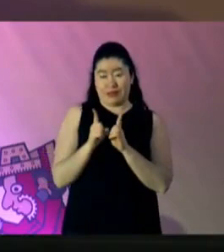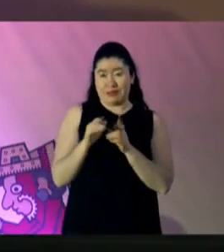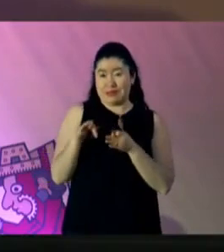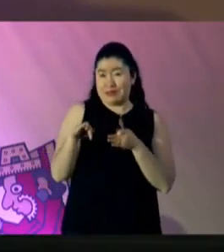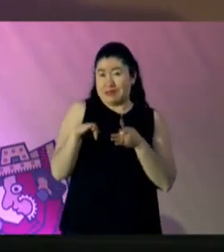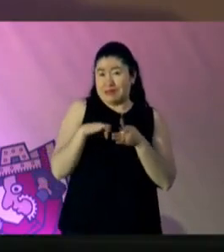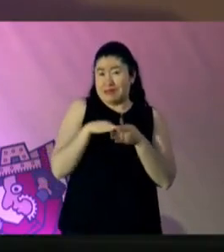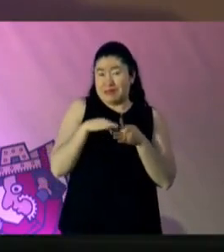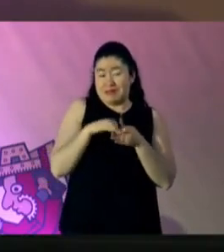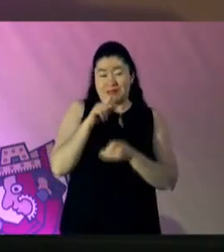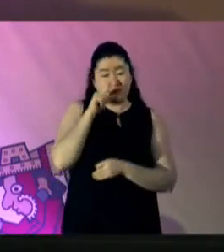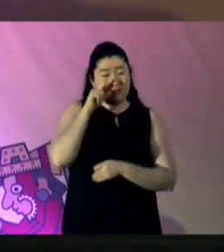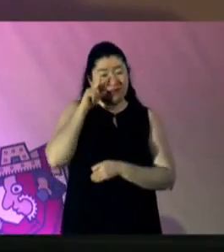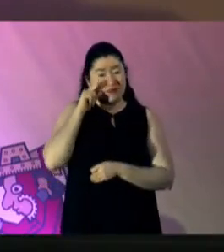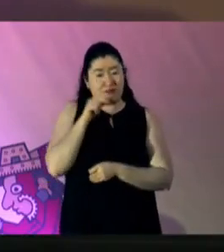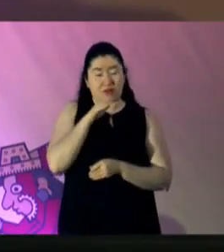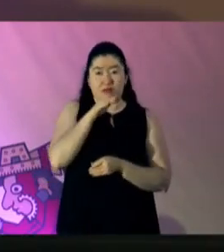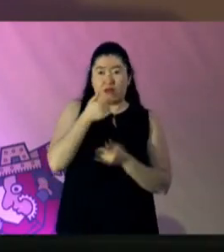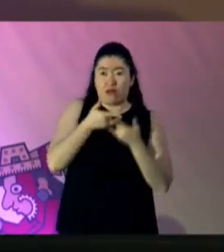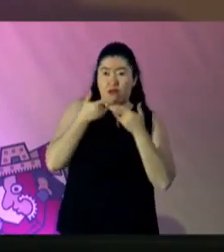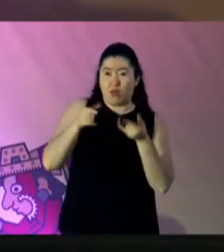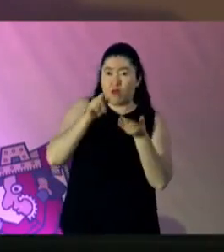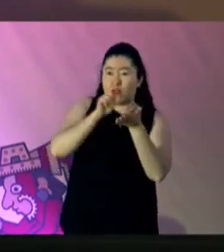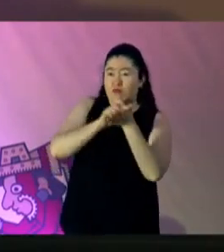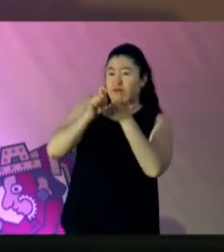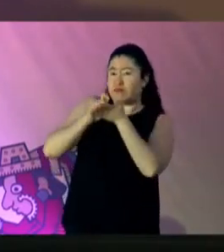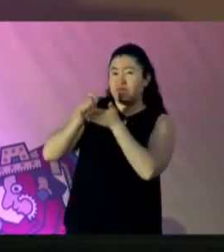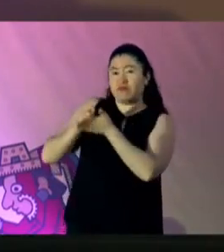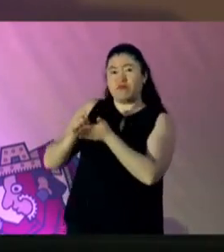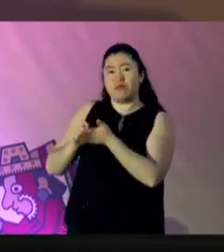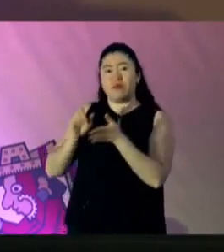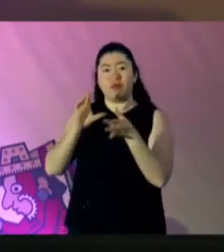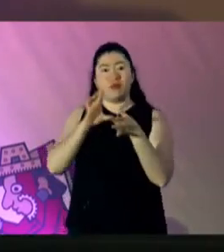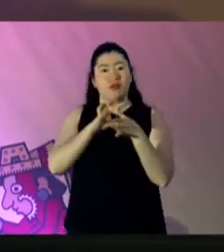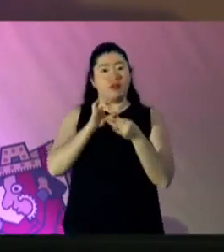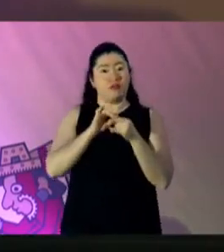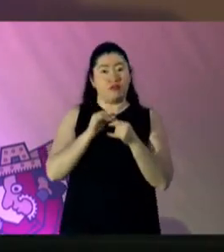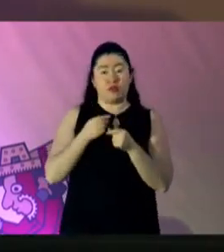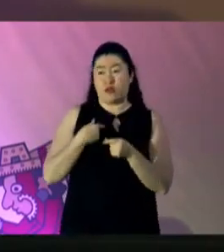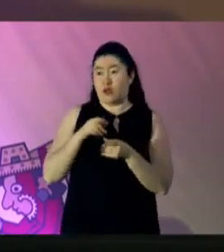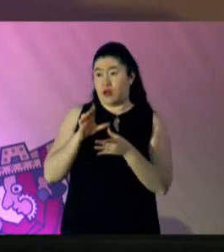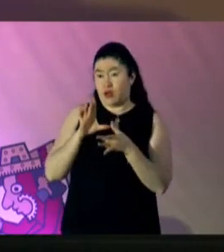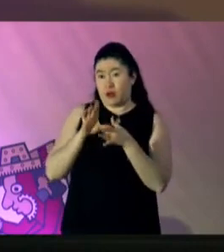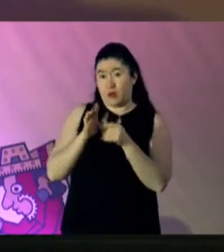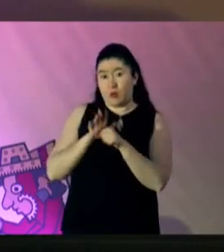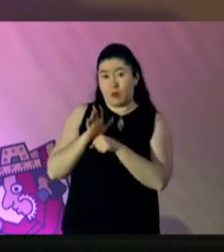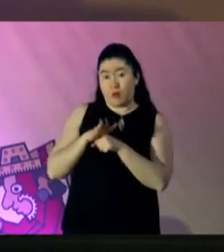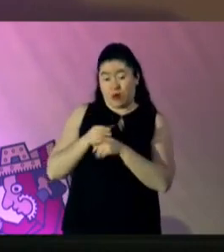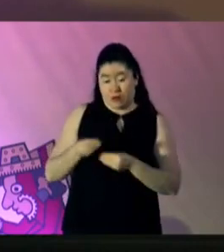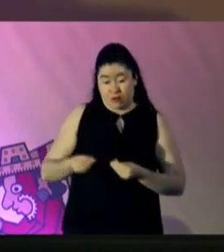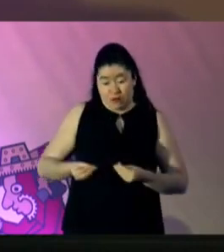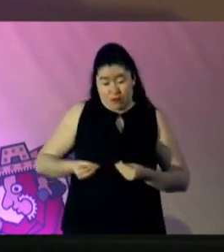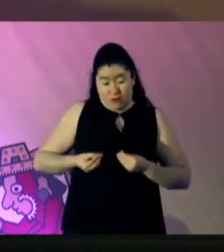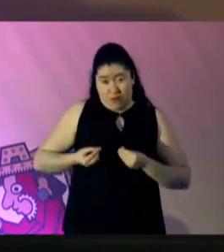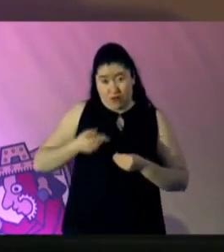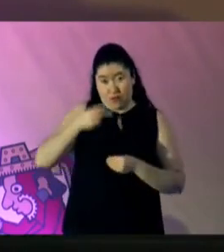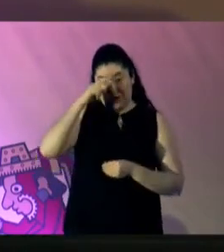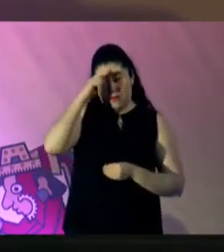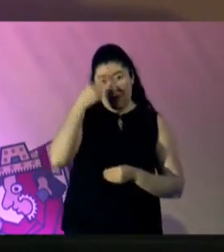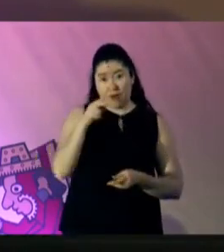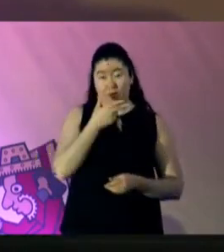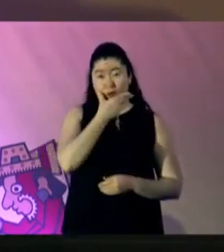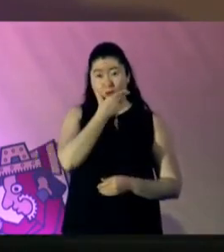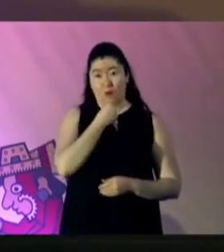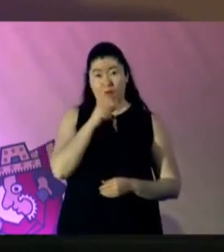de emiliano zapata y contar las últimas horas en la vida de este mexicano